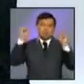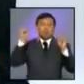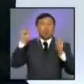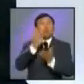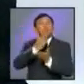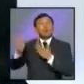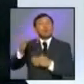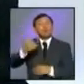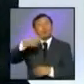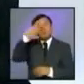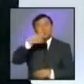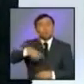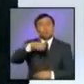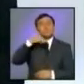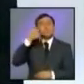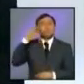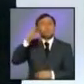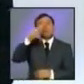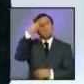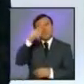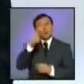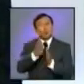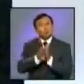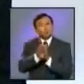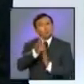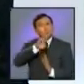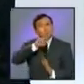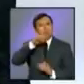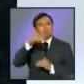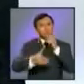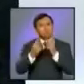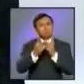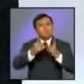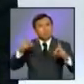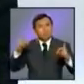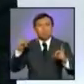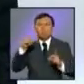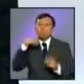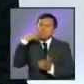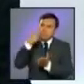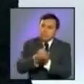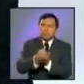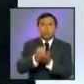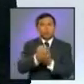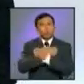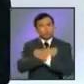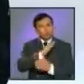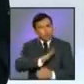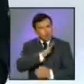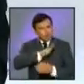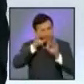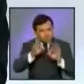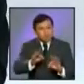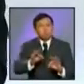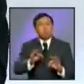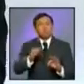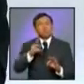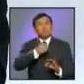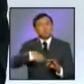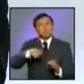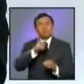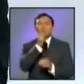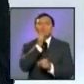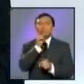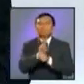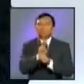mayor carencia Pues el dinero fíjense Qué diferencia entre lo que dice el